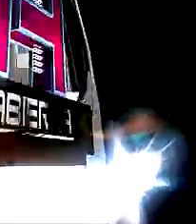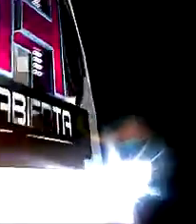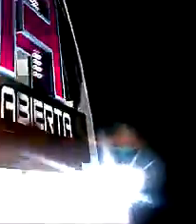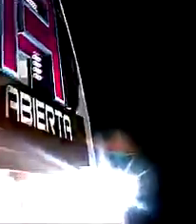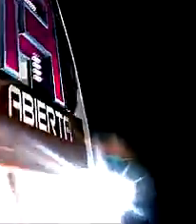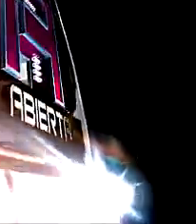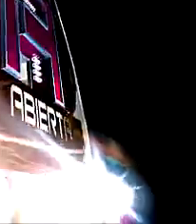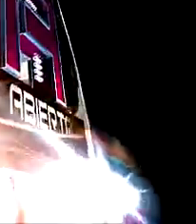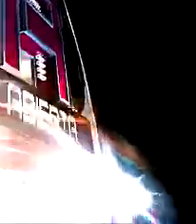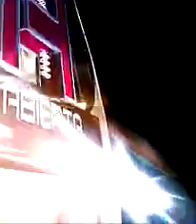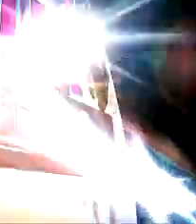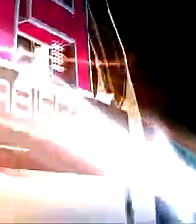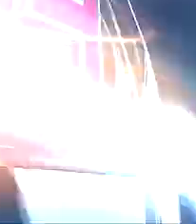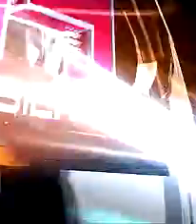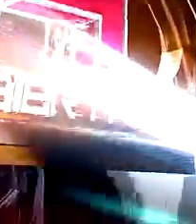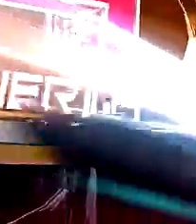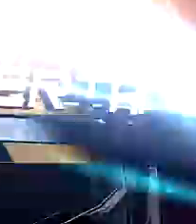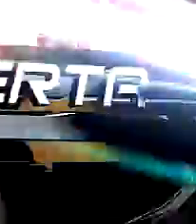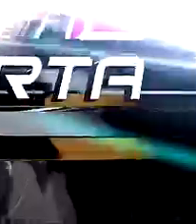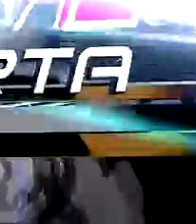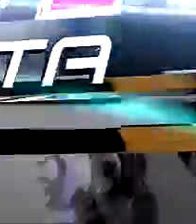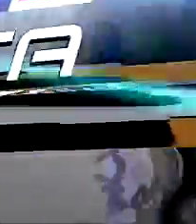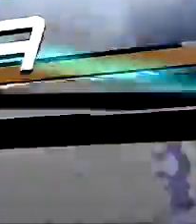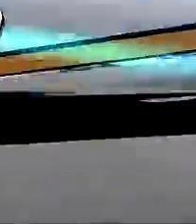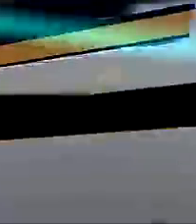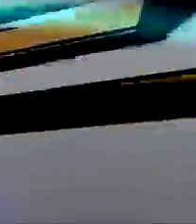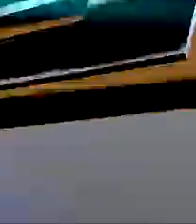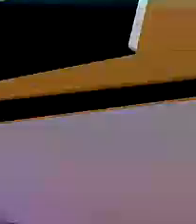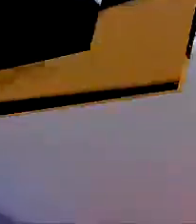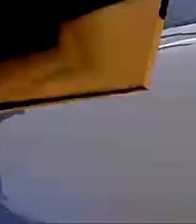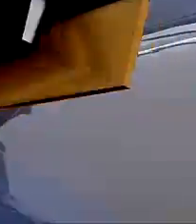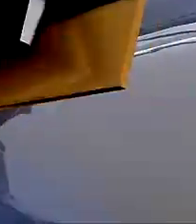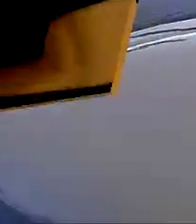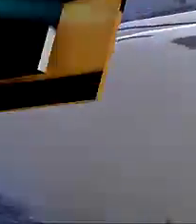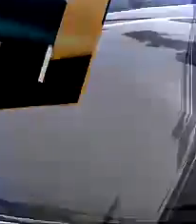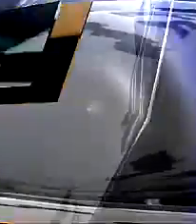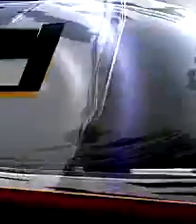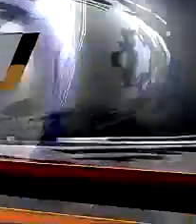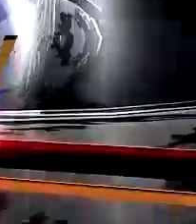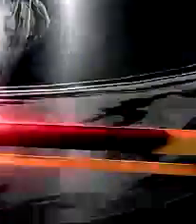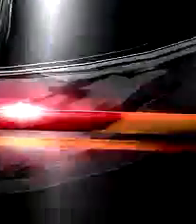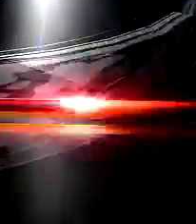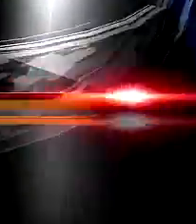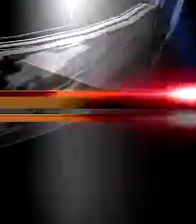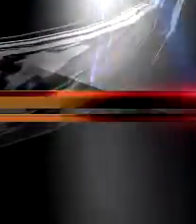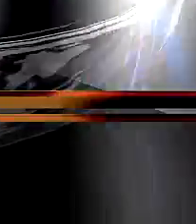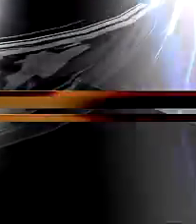Puerta Abierta. Comunicación directa entre usted y nosotros. Puerta Abierta.